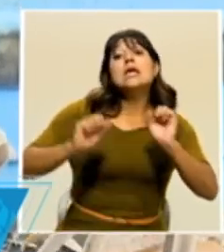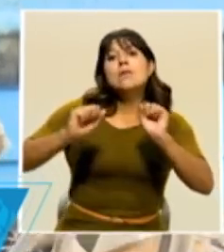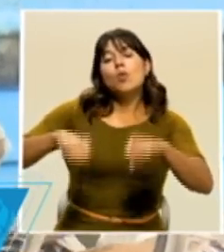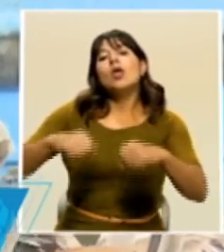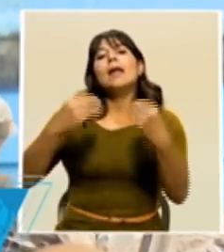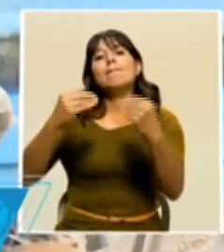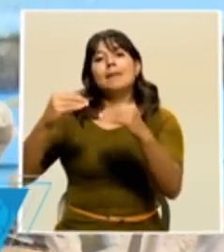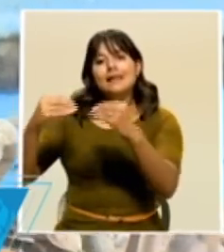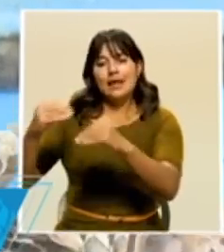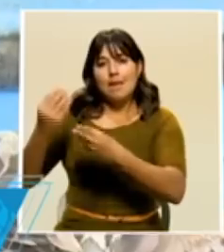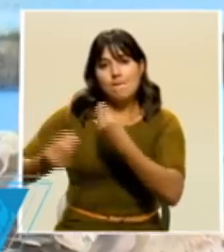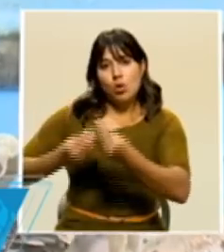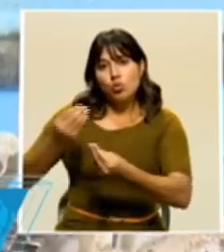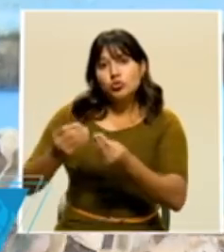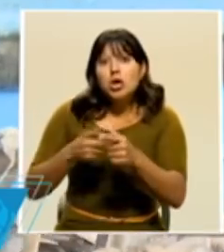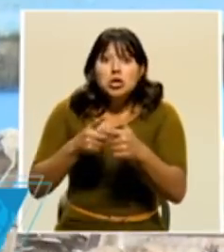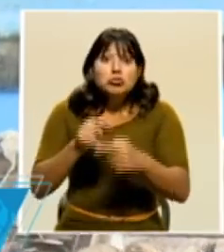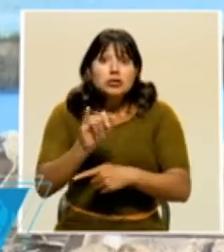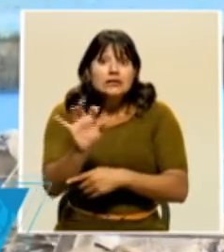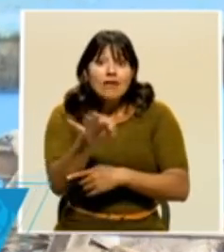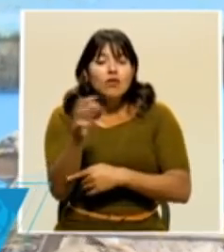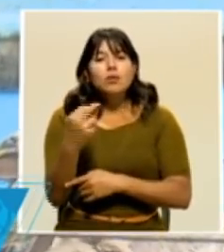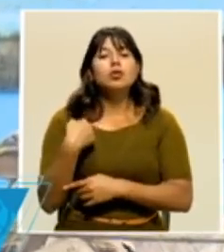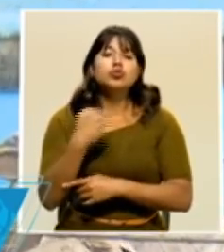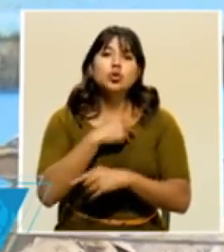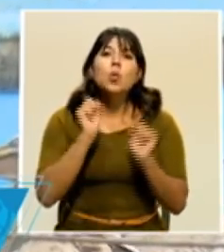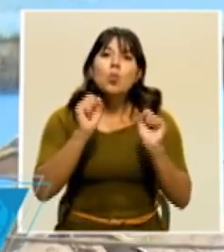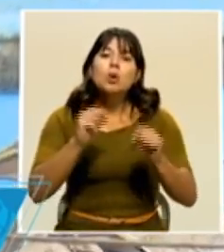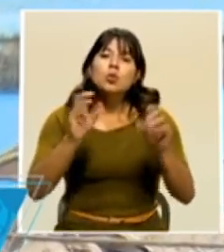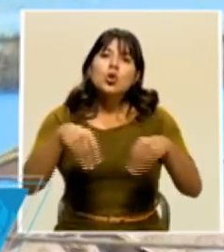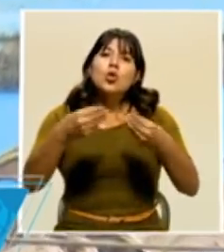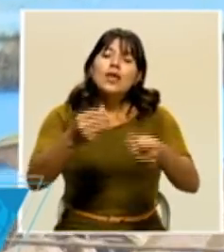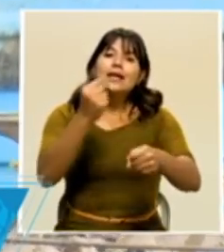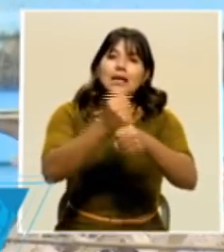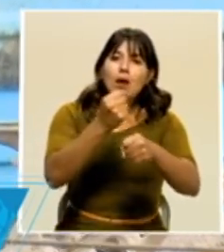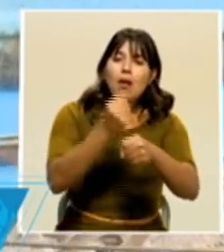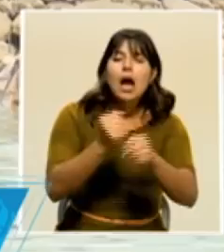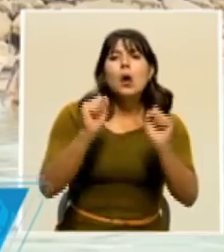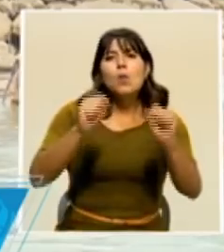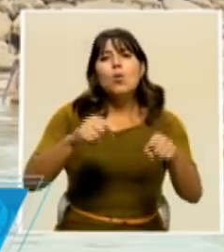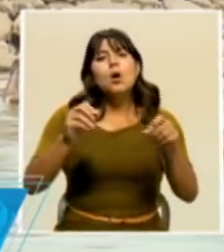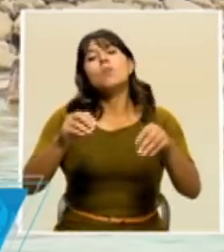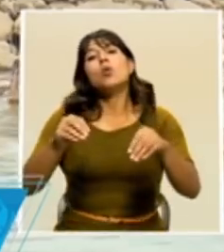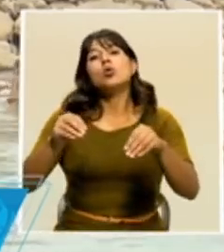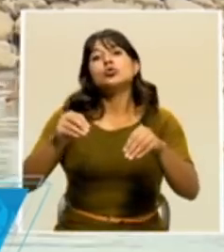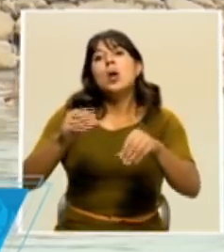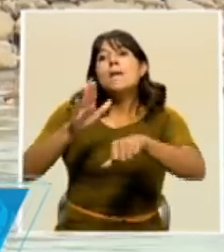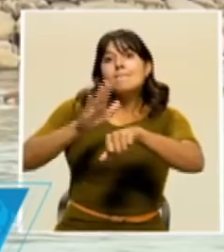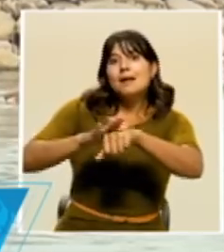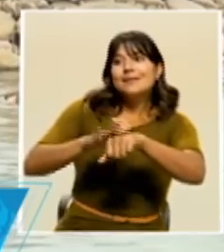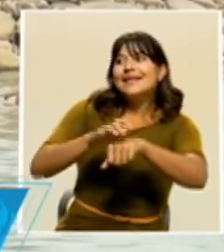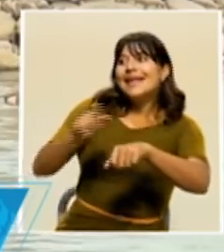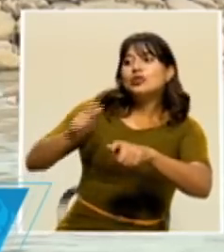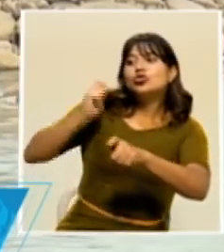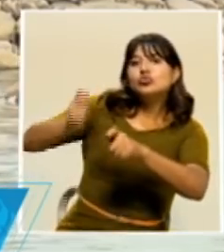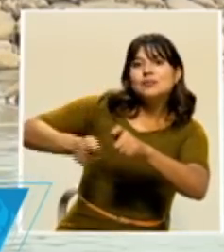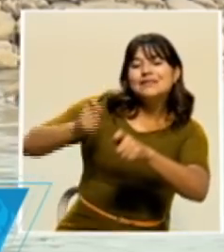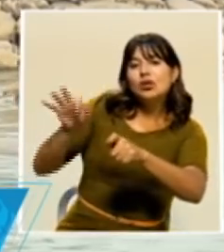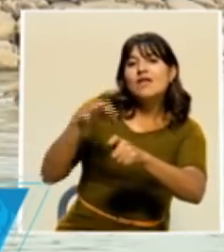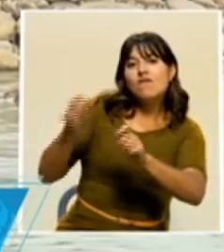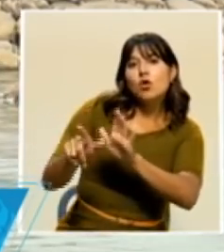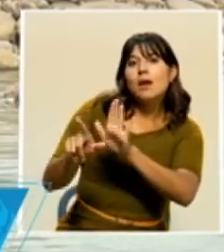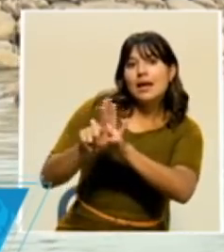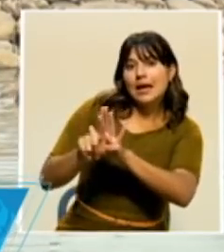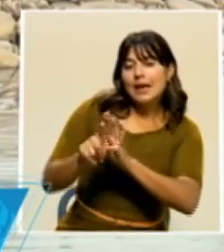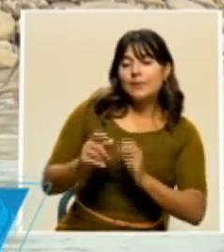capturado. De esta forma podríamos dar un poco de empleo, un poco de estar legal, ¿verdad?, a muchos pescadores artesanales